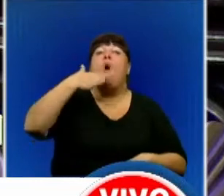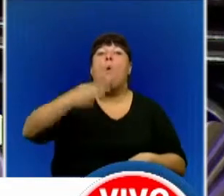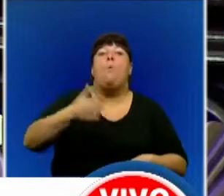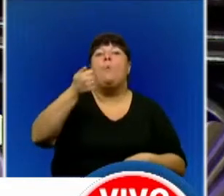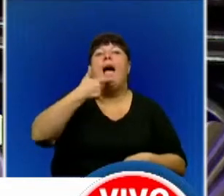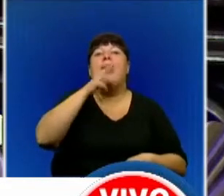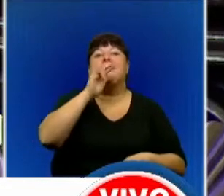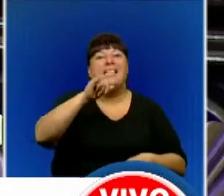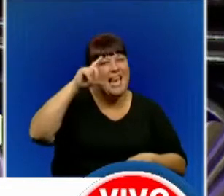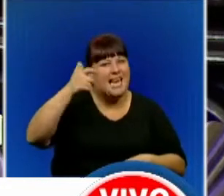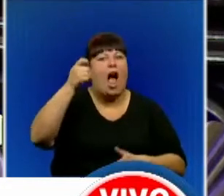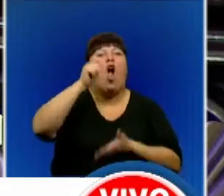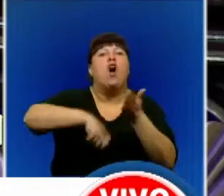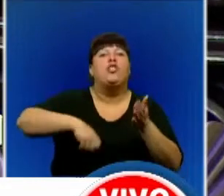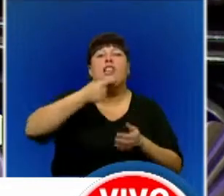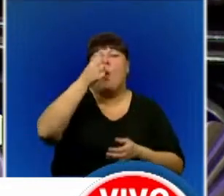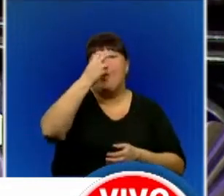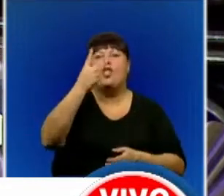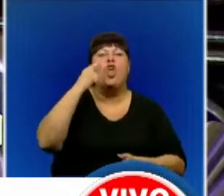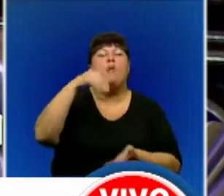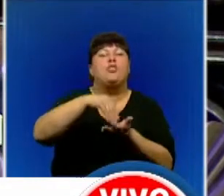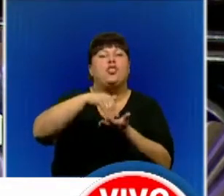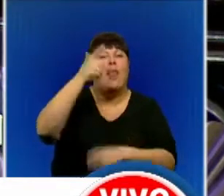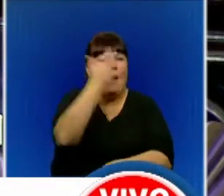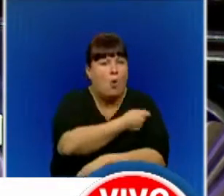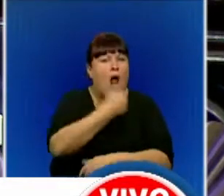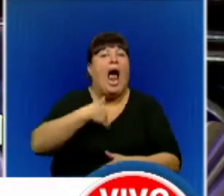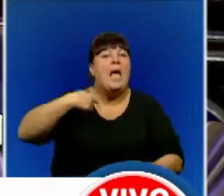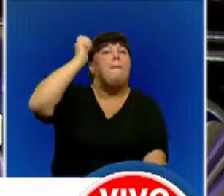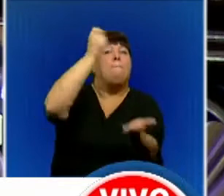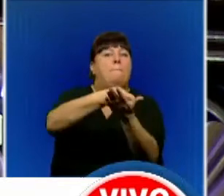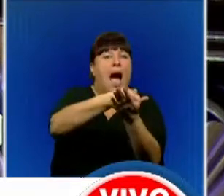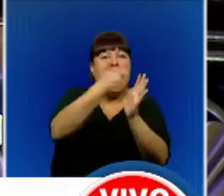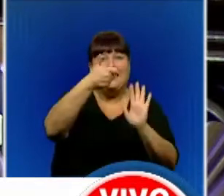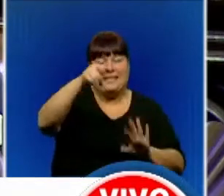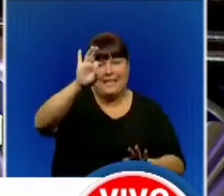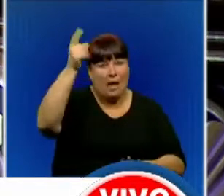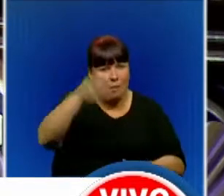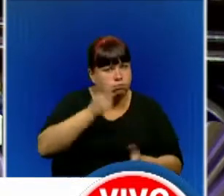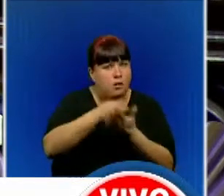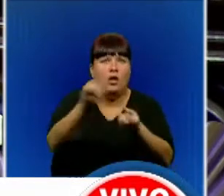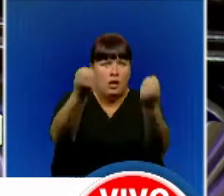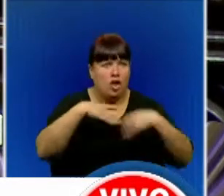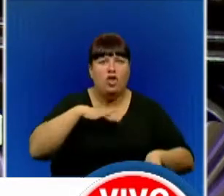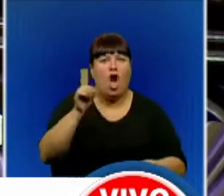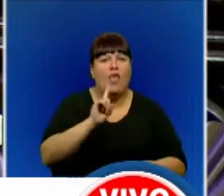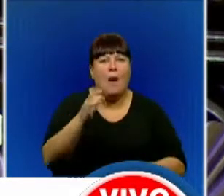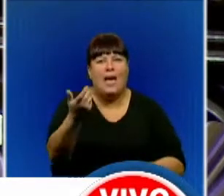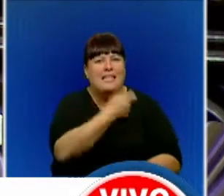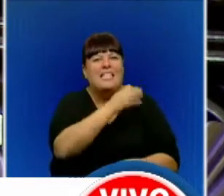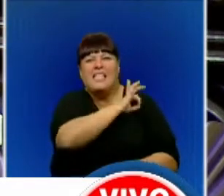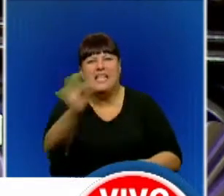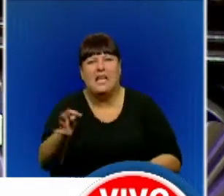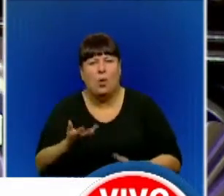AstraZeneca ese contrato de 22 millones de vacunas que el país pagó el 60% y que aún no recibe una sola